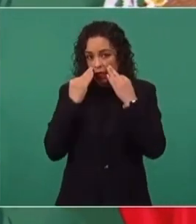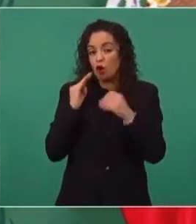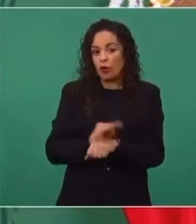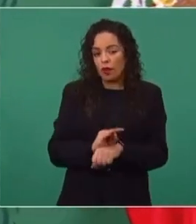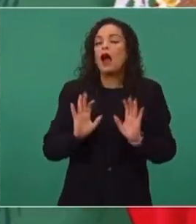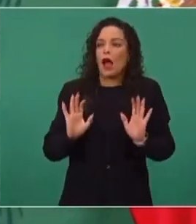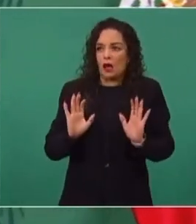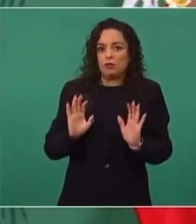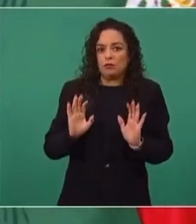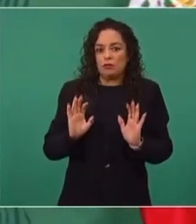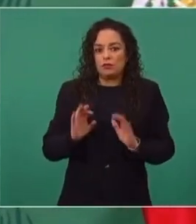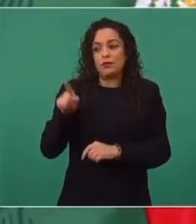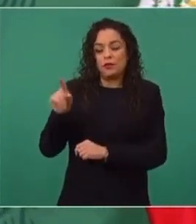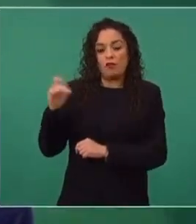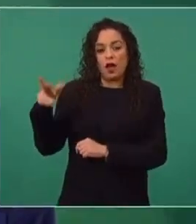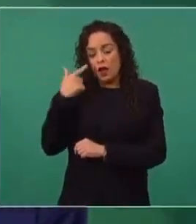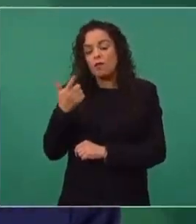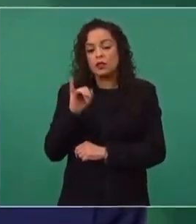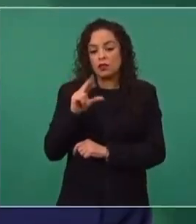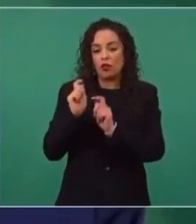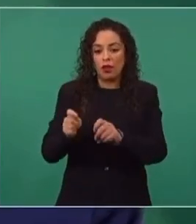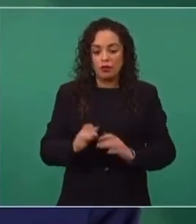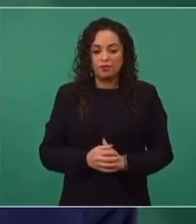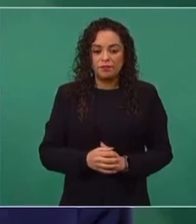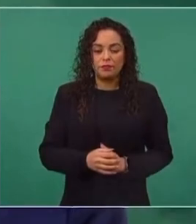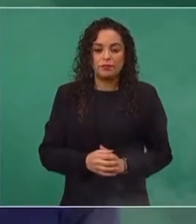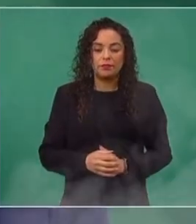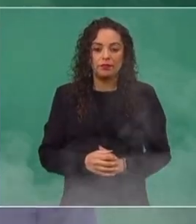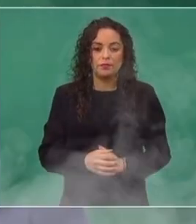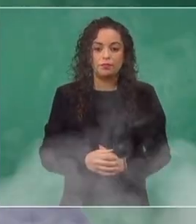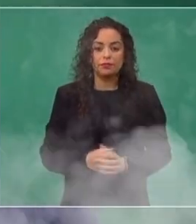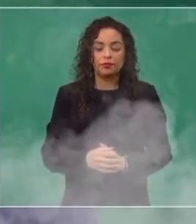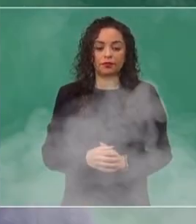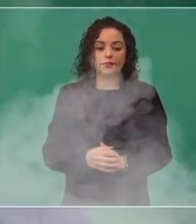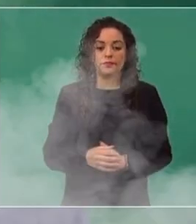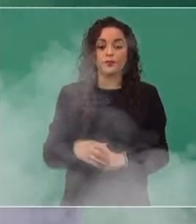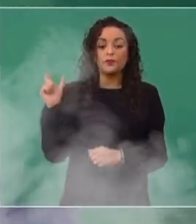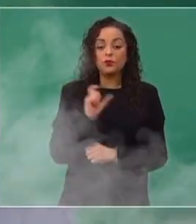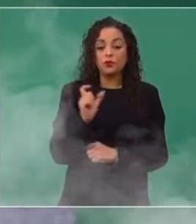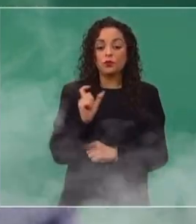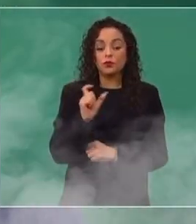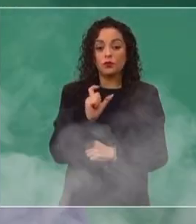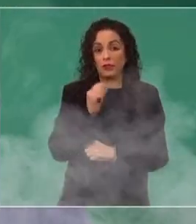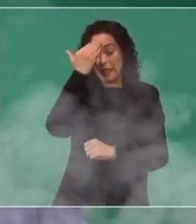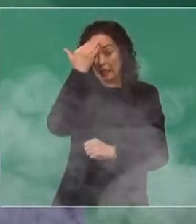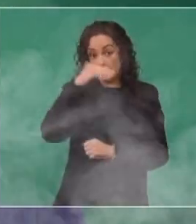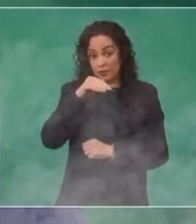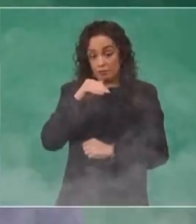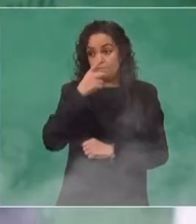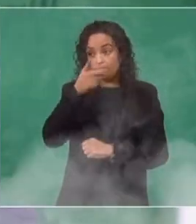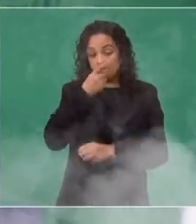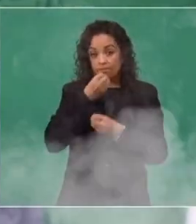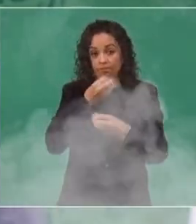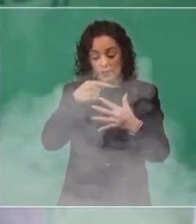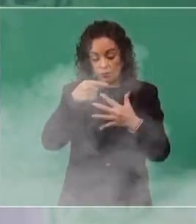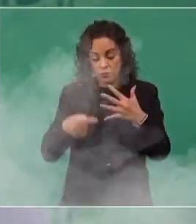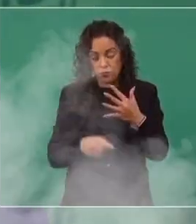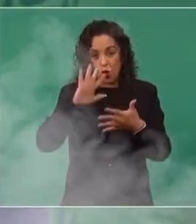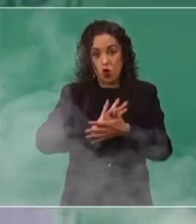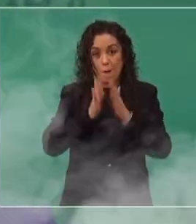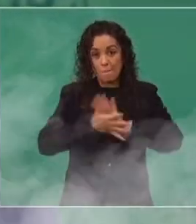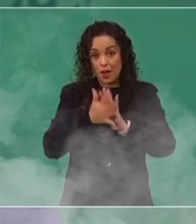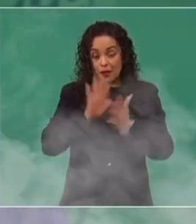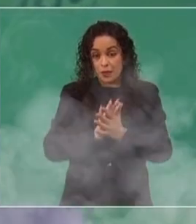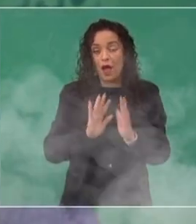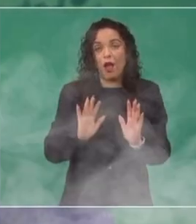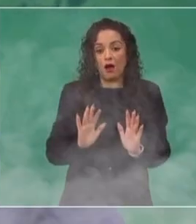que si se va a conocer sobre complicidades mayores y